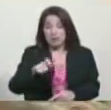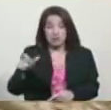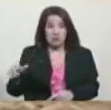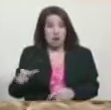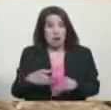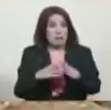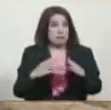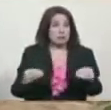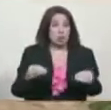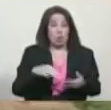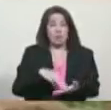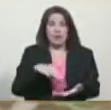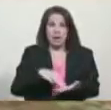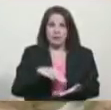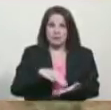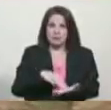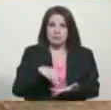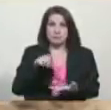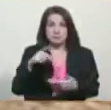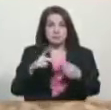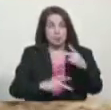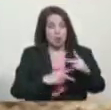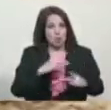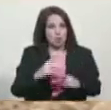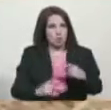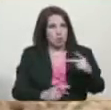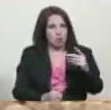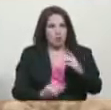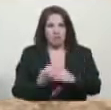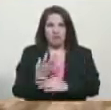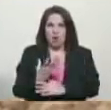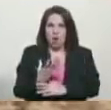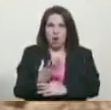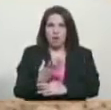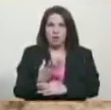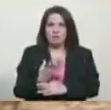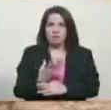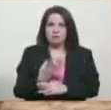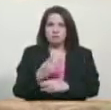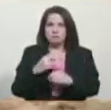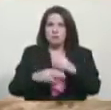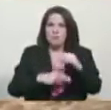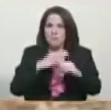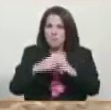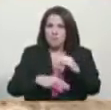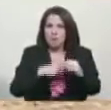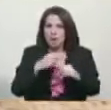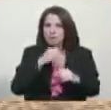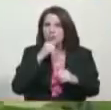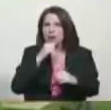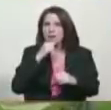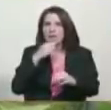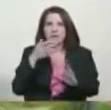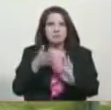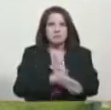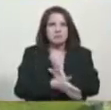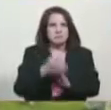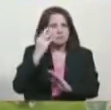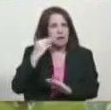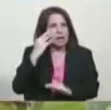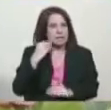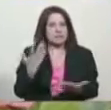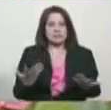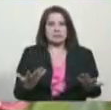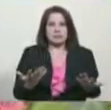pero que sea un productor de flores y de papa de acá de los Altos Mirandinos quien cuente su experiencia. Bueno,